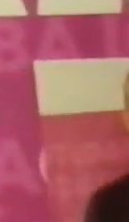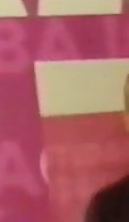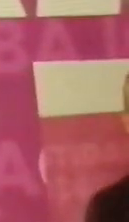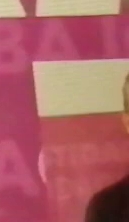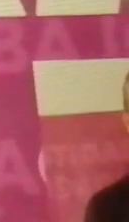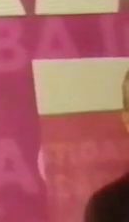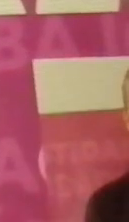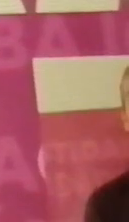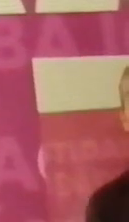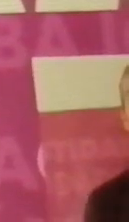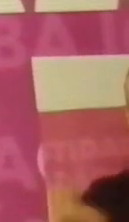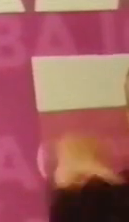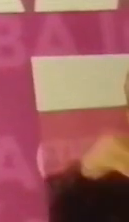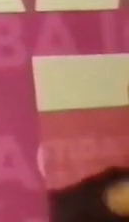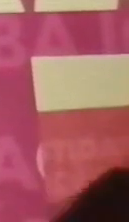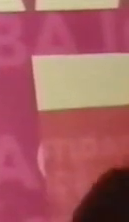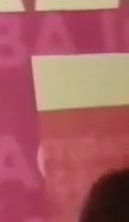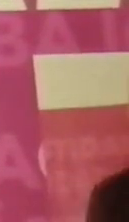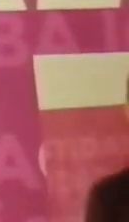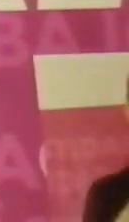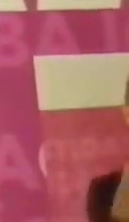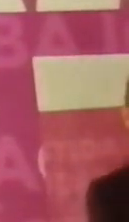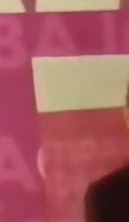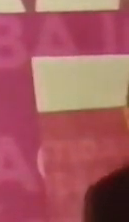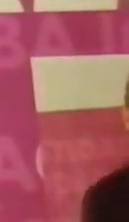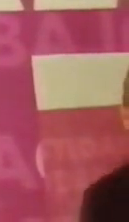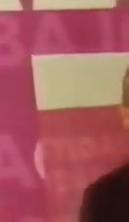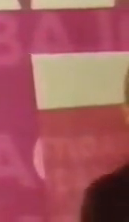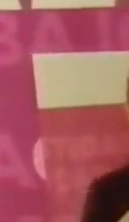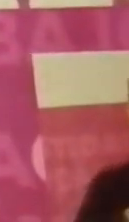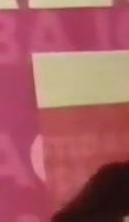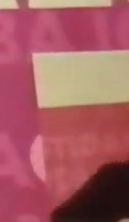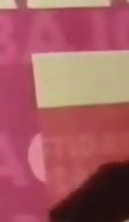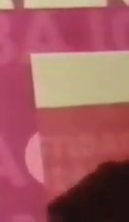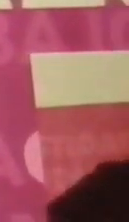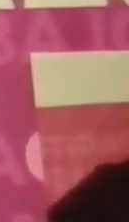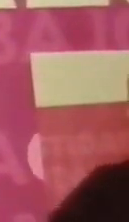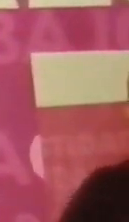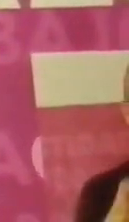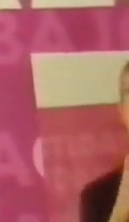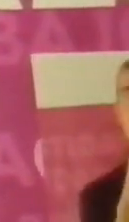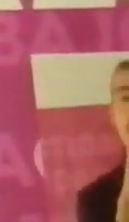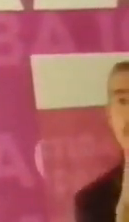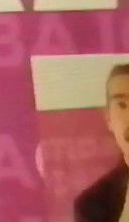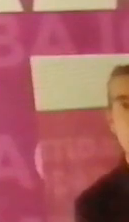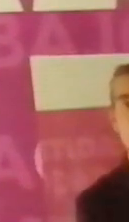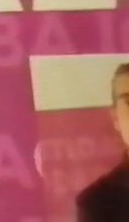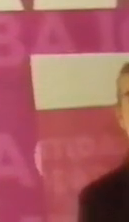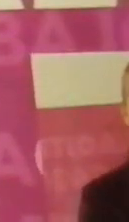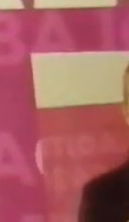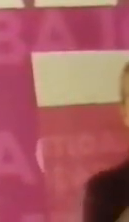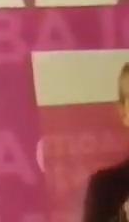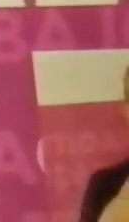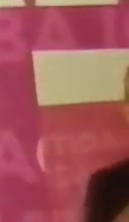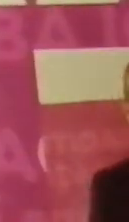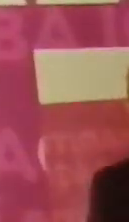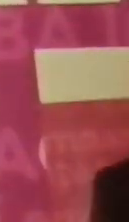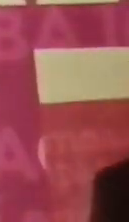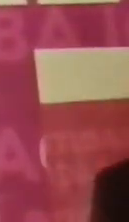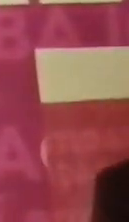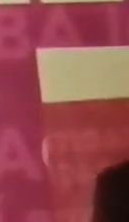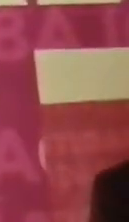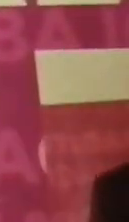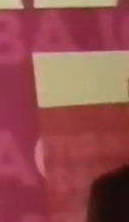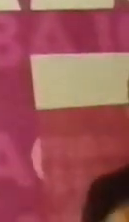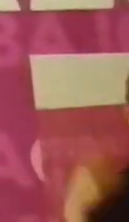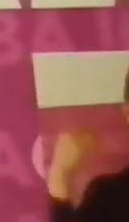implementación del programa de limpieza y mejoramiento urbano instruido por el presidente Cruz Pérez Cuellar desde el inicio de la administración. Ya